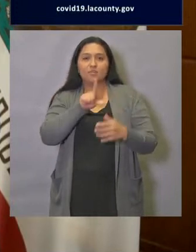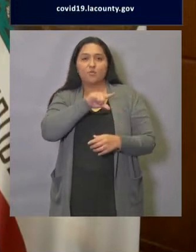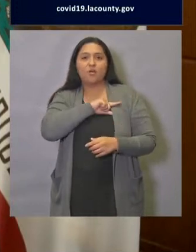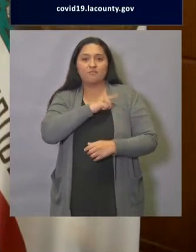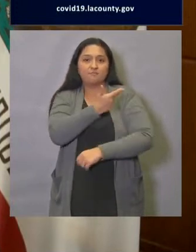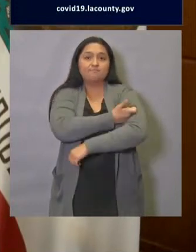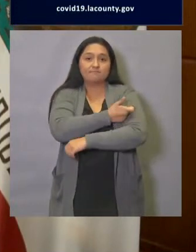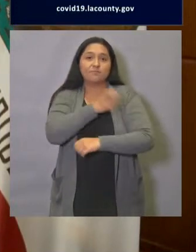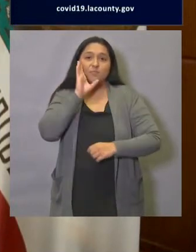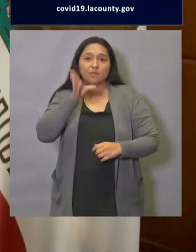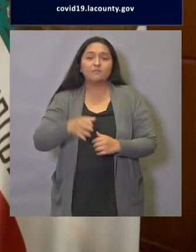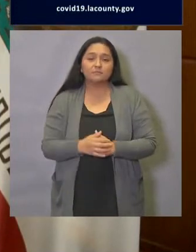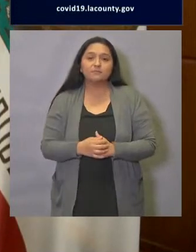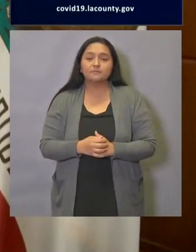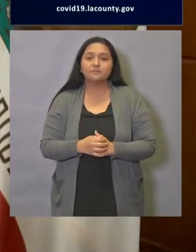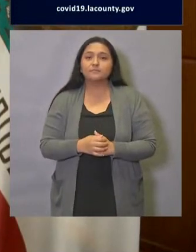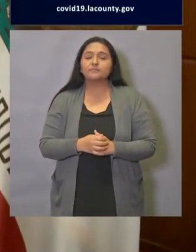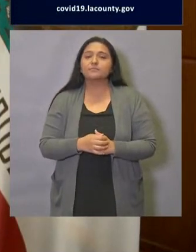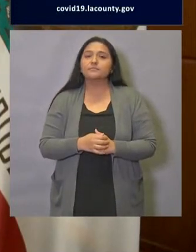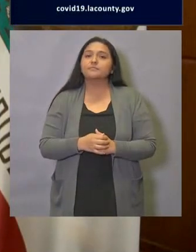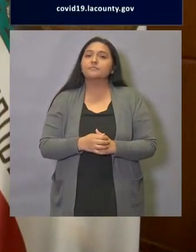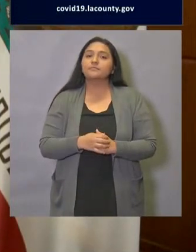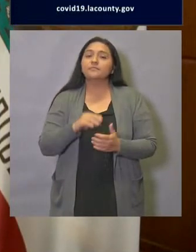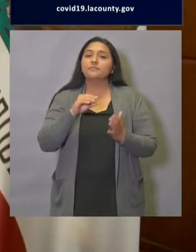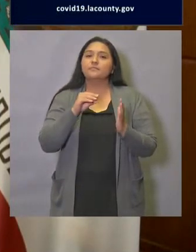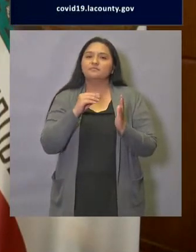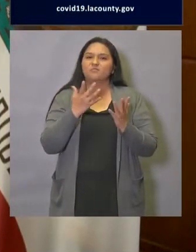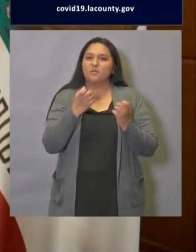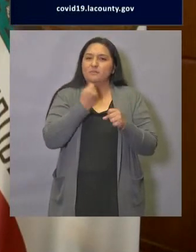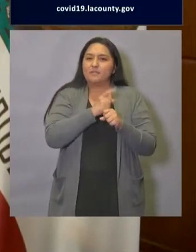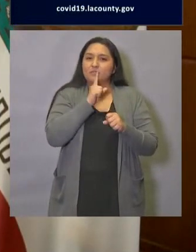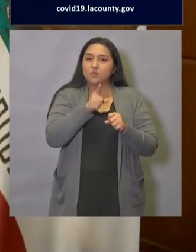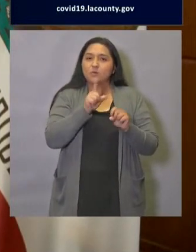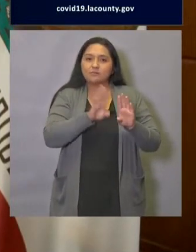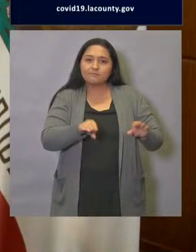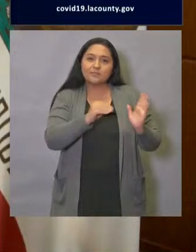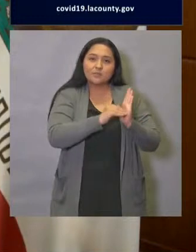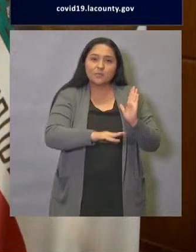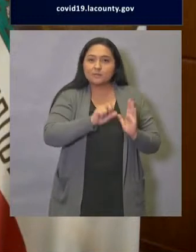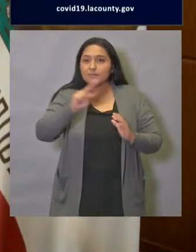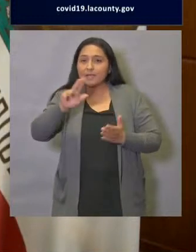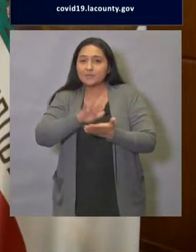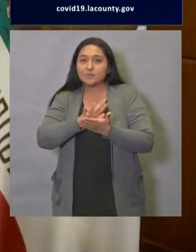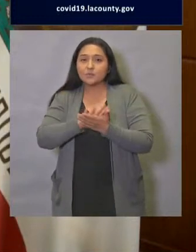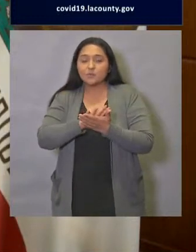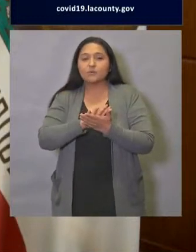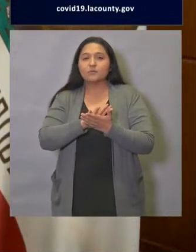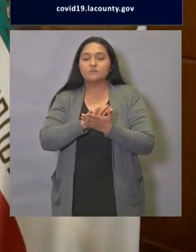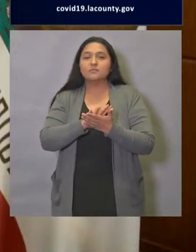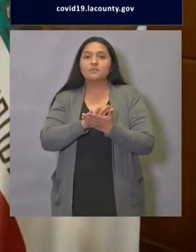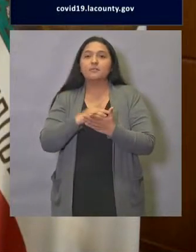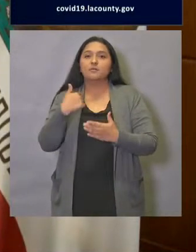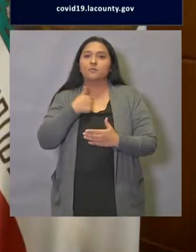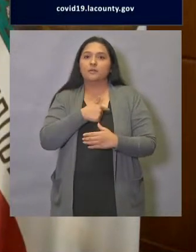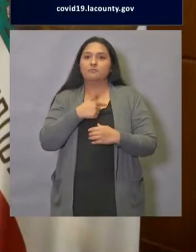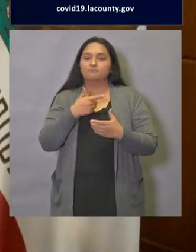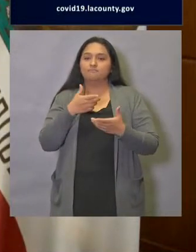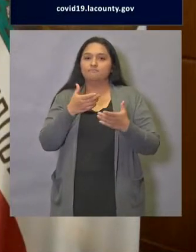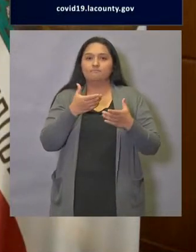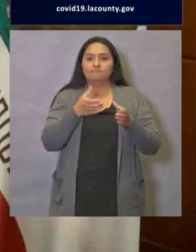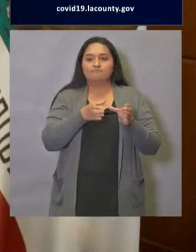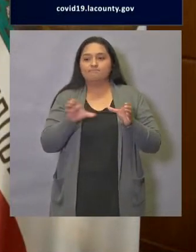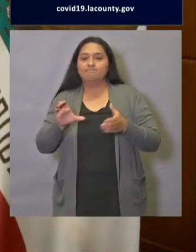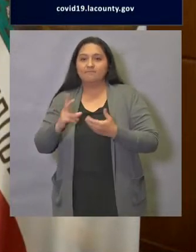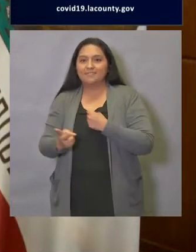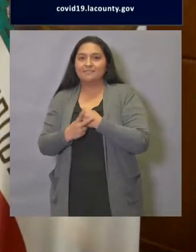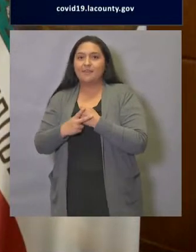que nuestros estudiantes regresen a la escuela pronto, reservamos a más de 30% de nuestras